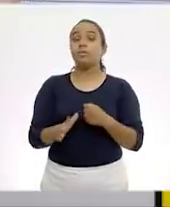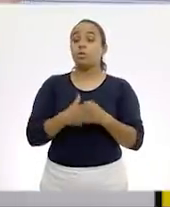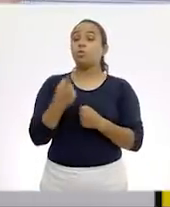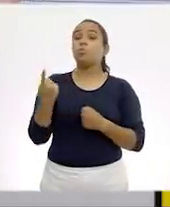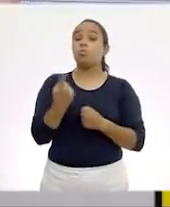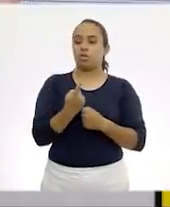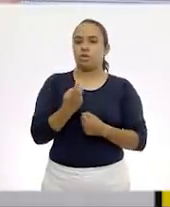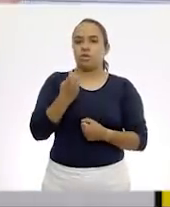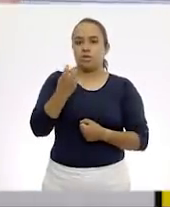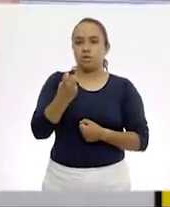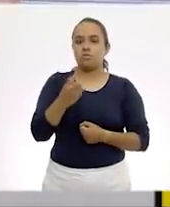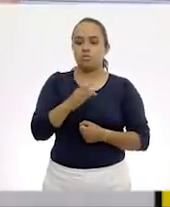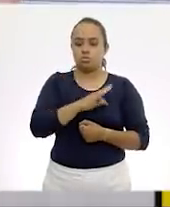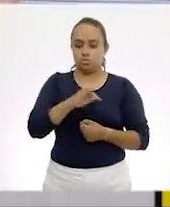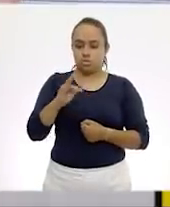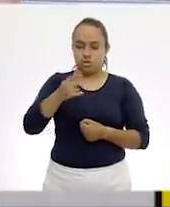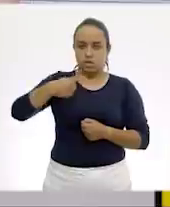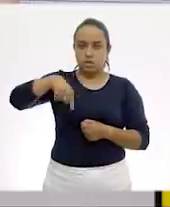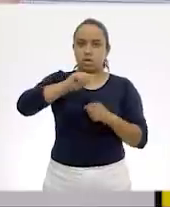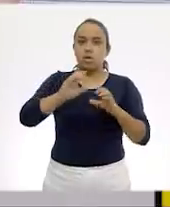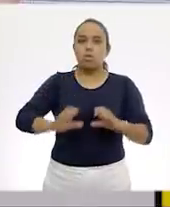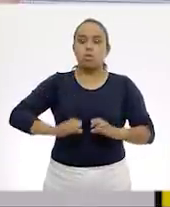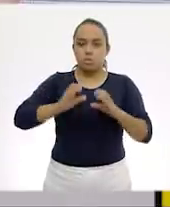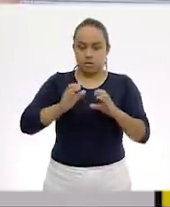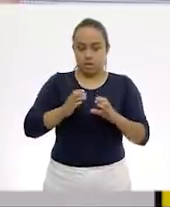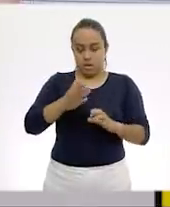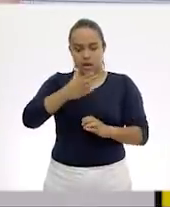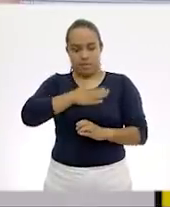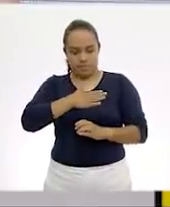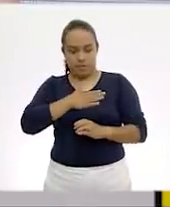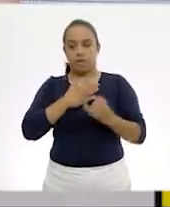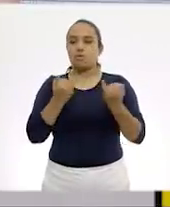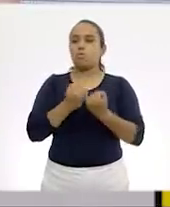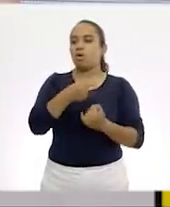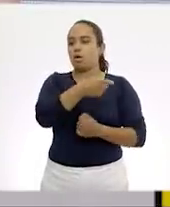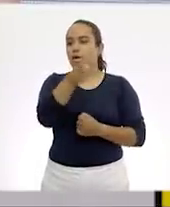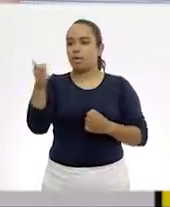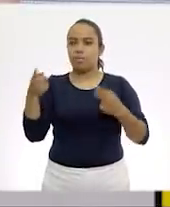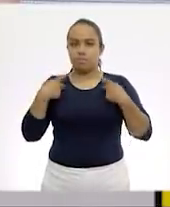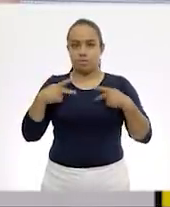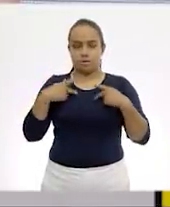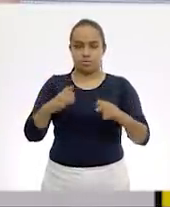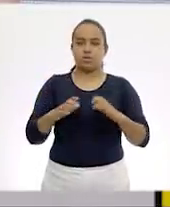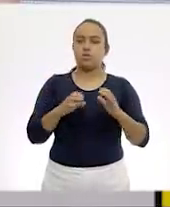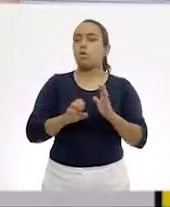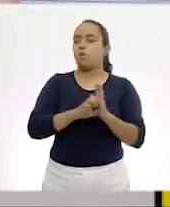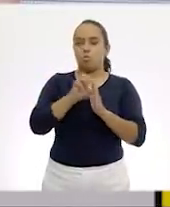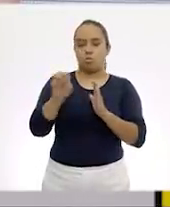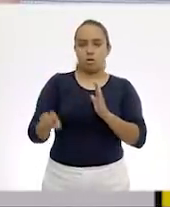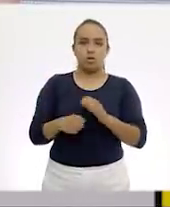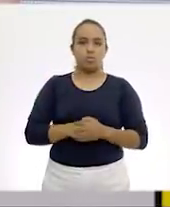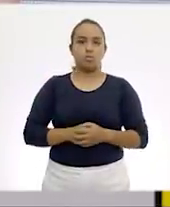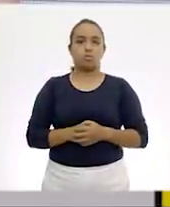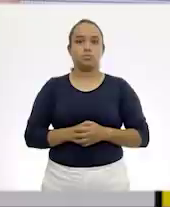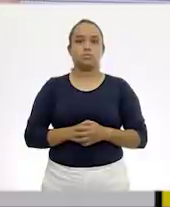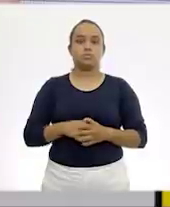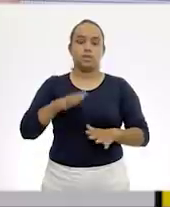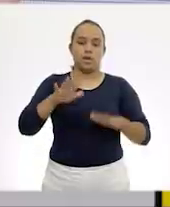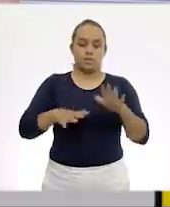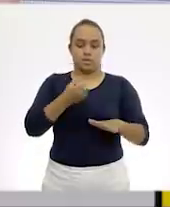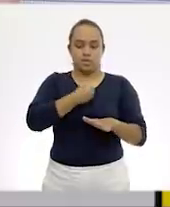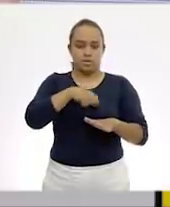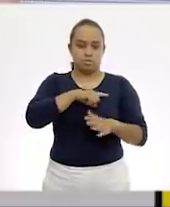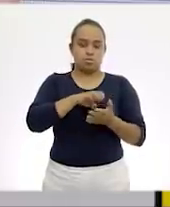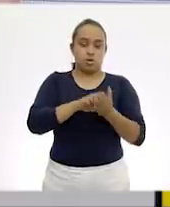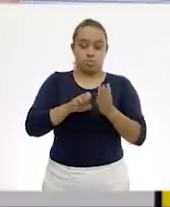esa es una manera de cuidarnos a nosotros mismos y a los demás. Por ejemplo, al practicar hábitos saludables